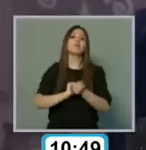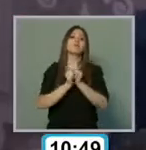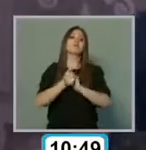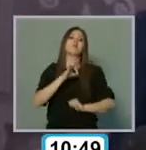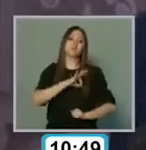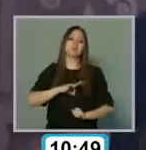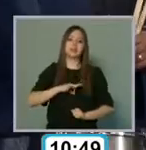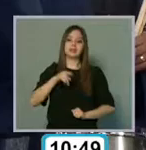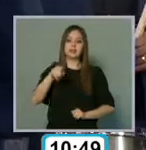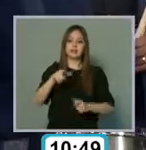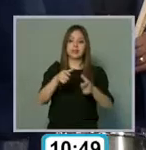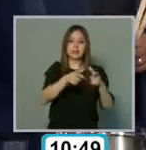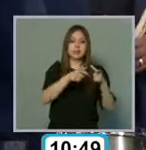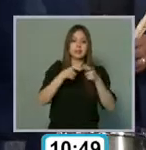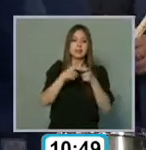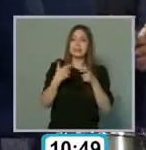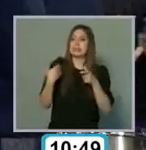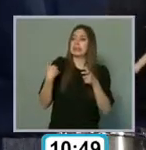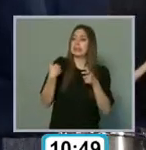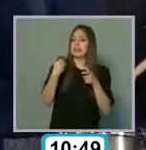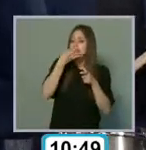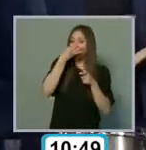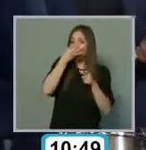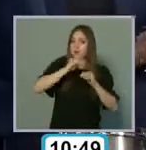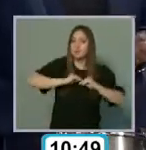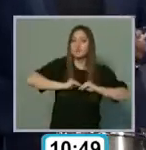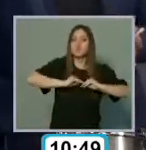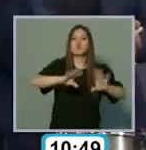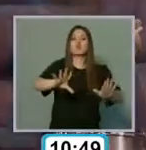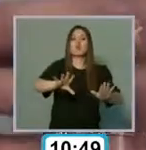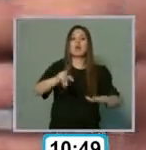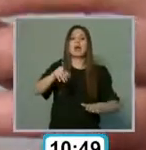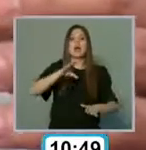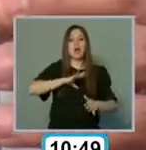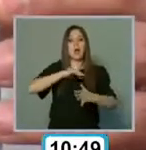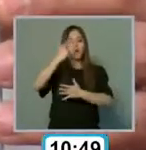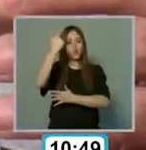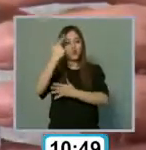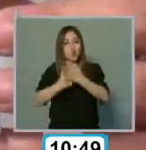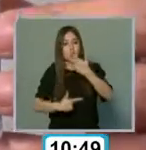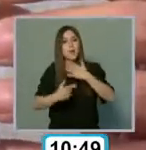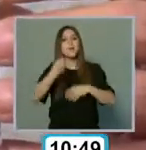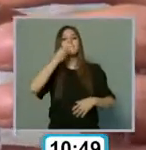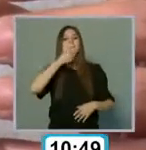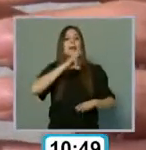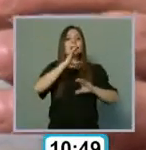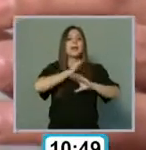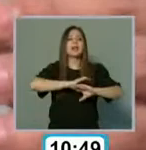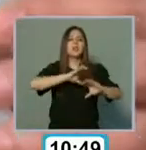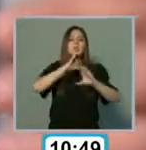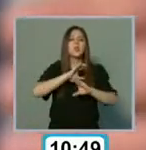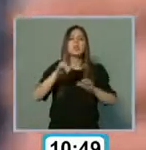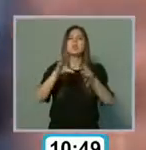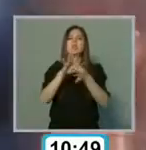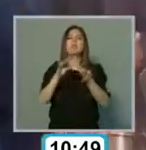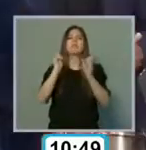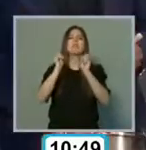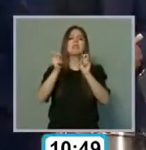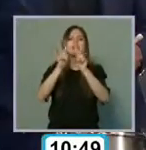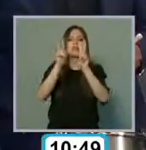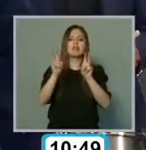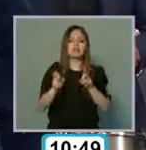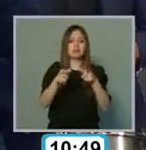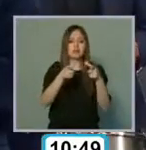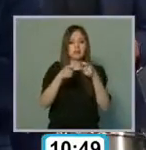material discográfico lo acabas de presentar hace muy poco, en este año, donde vienen buenos temas. Platícale al público sobre este disco. Pues